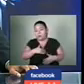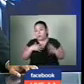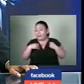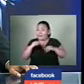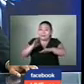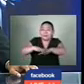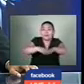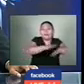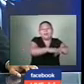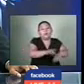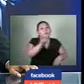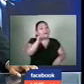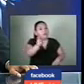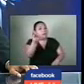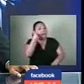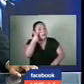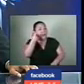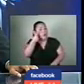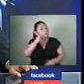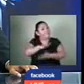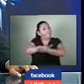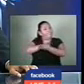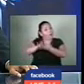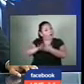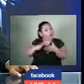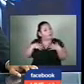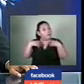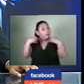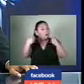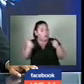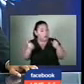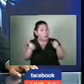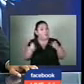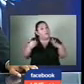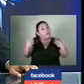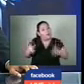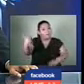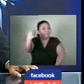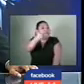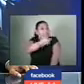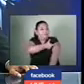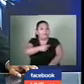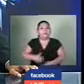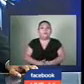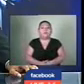llamado a la población a mantener las medidas de bioseguridad y, por supuesto, a vacunarse.